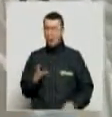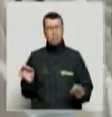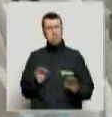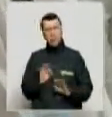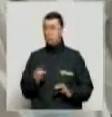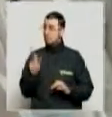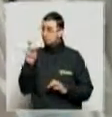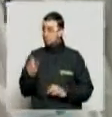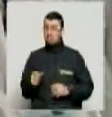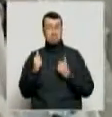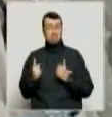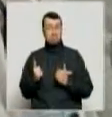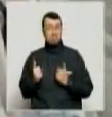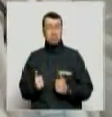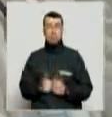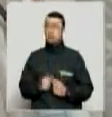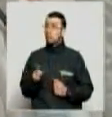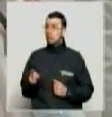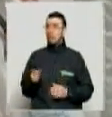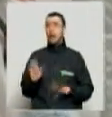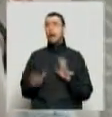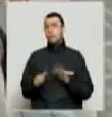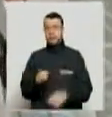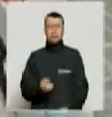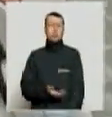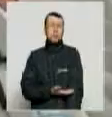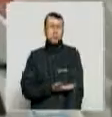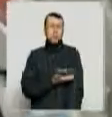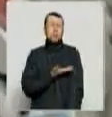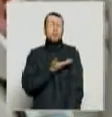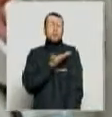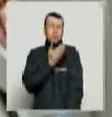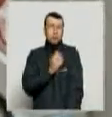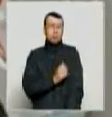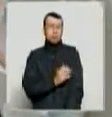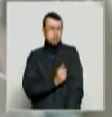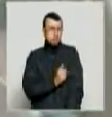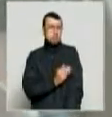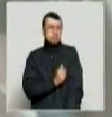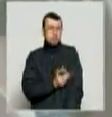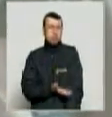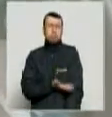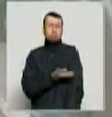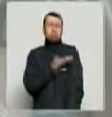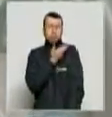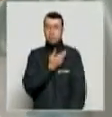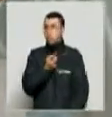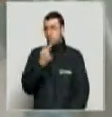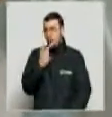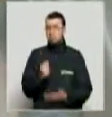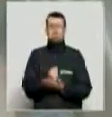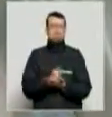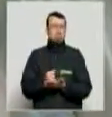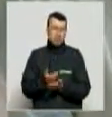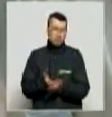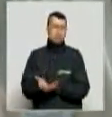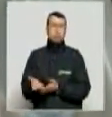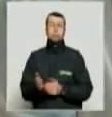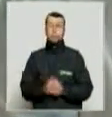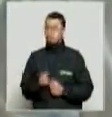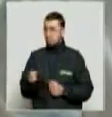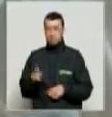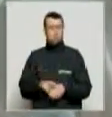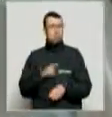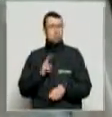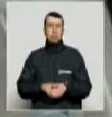paciente que solamente tiene como antecedente ser hipertenso, un tratamiento con antihipertensivo de forma regular, y es un paciente que tiene un regular estilo de